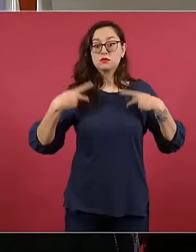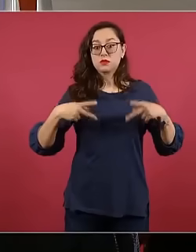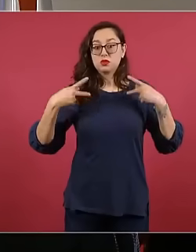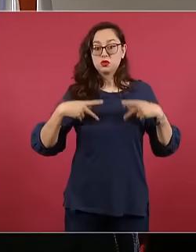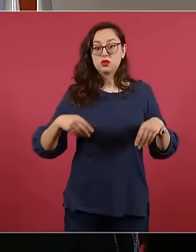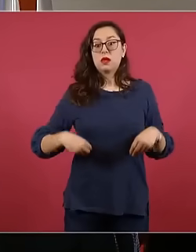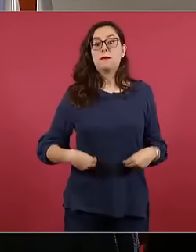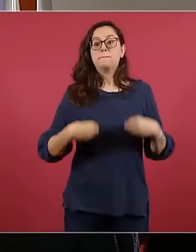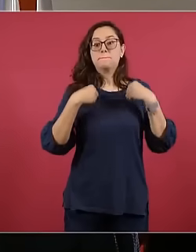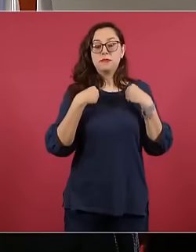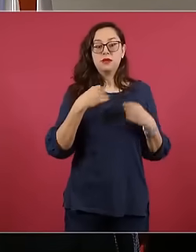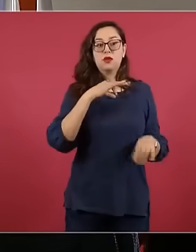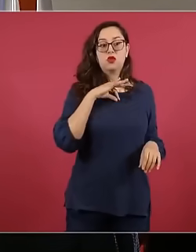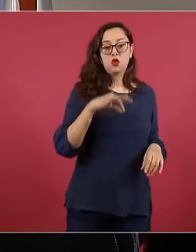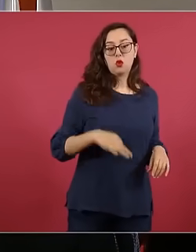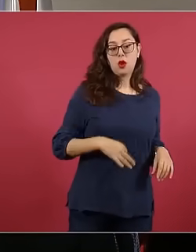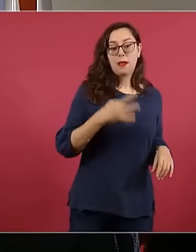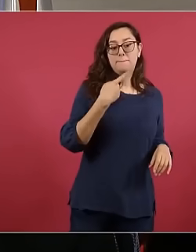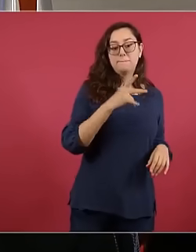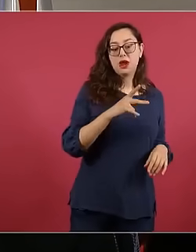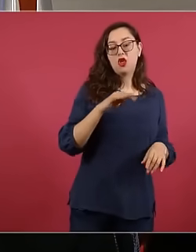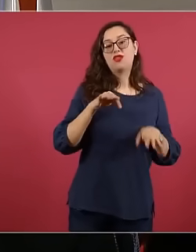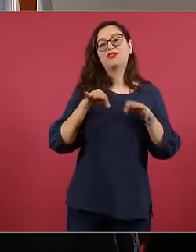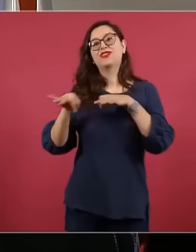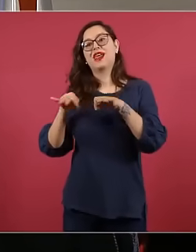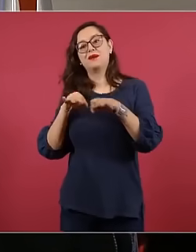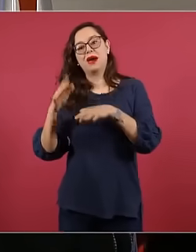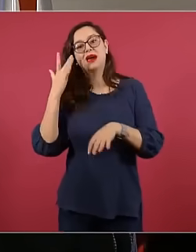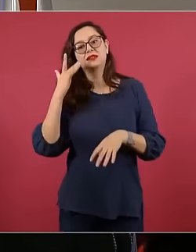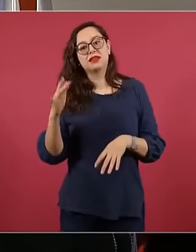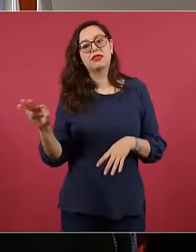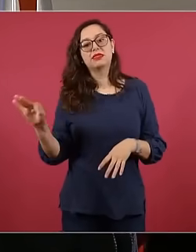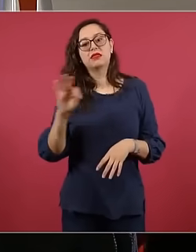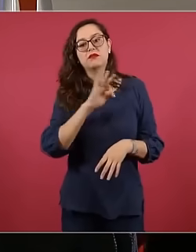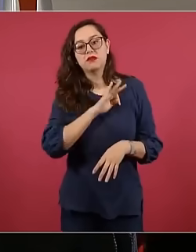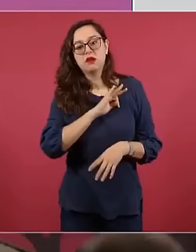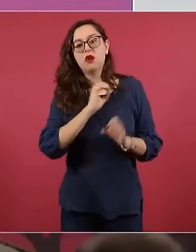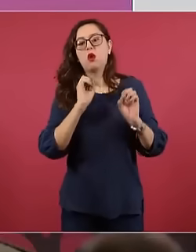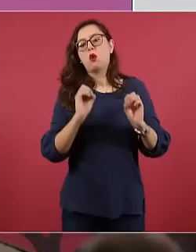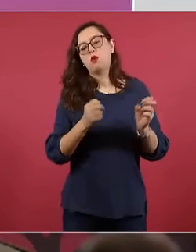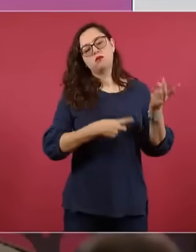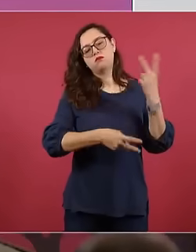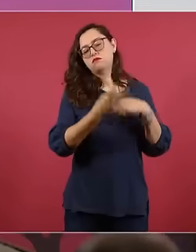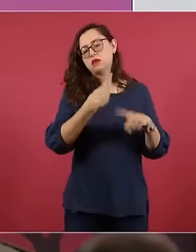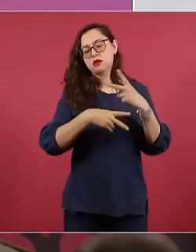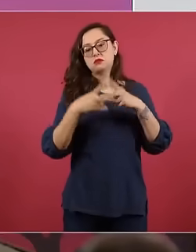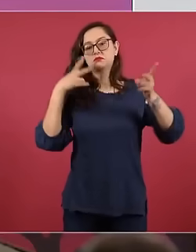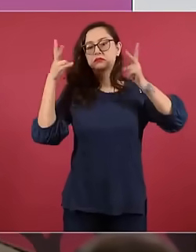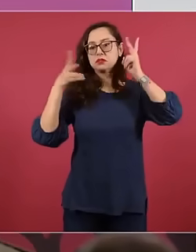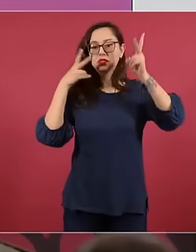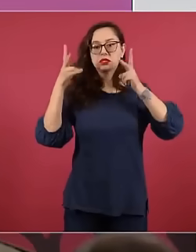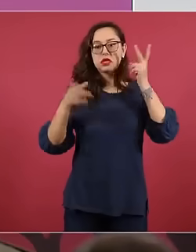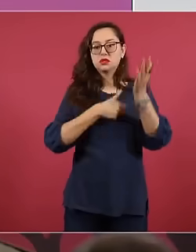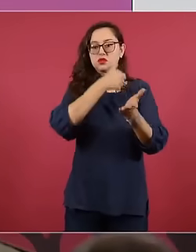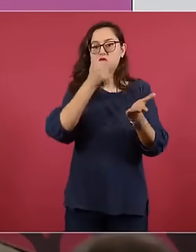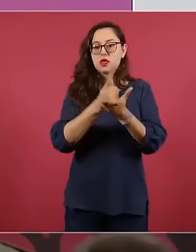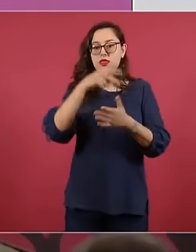en Santa Fe, o que viene a realizar otras actividades en la Ciudad de México o en otros